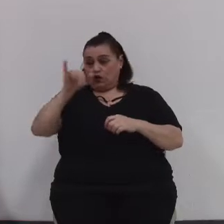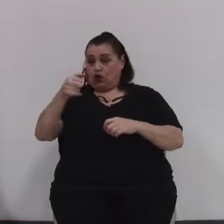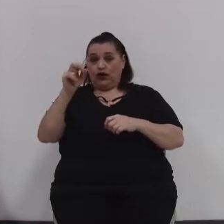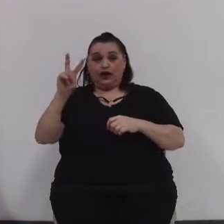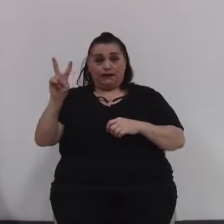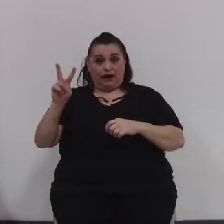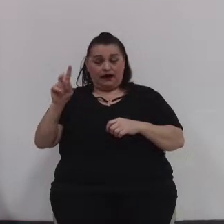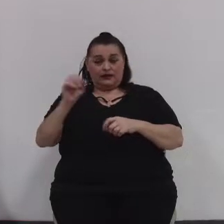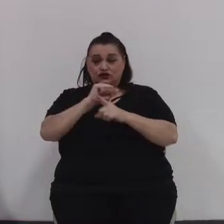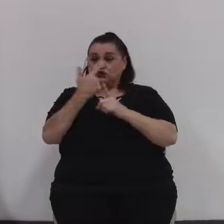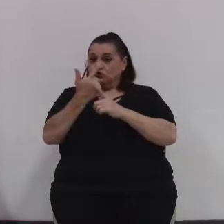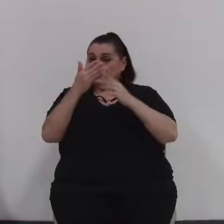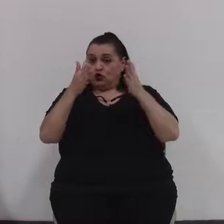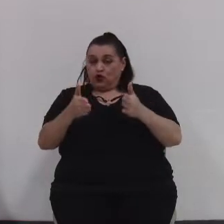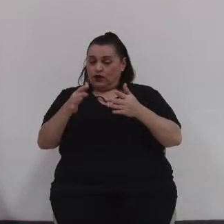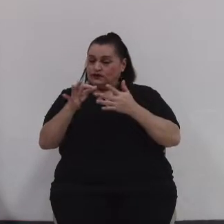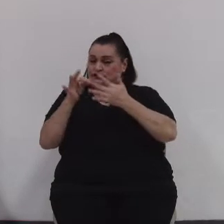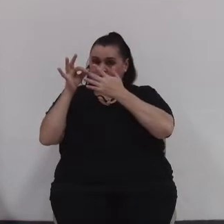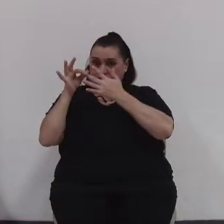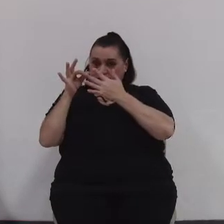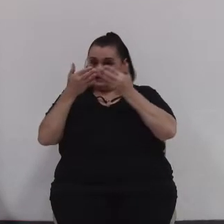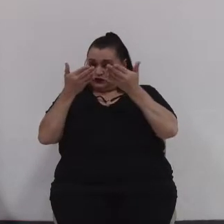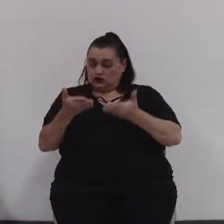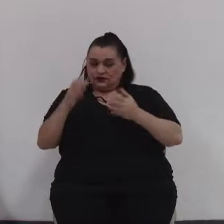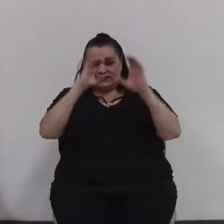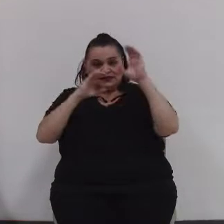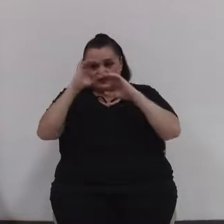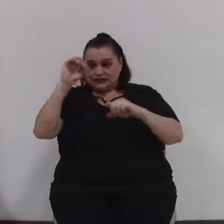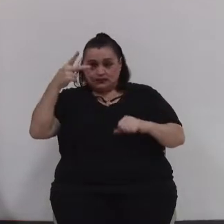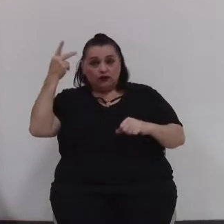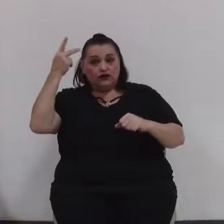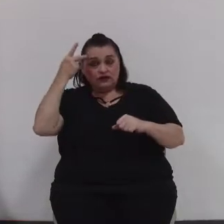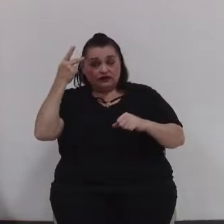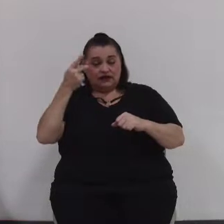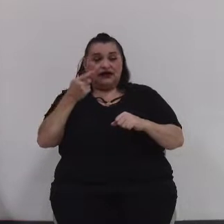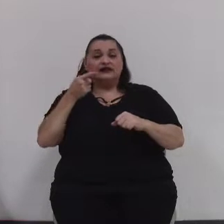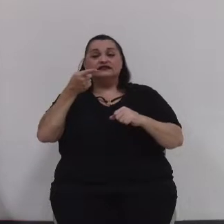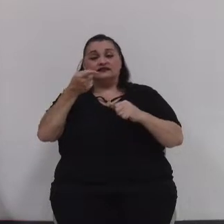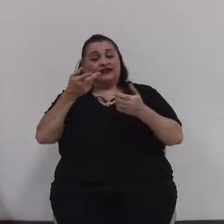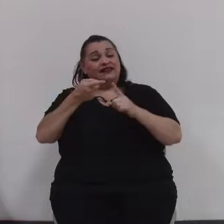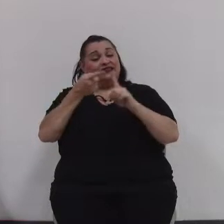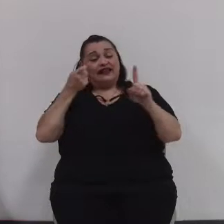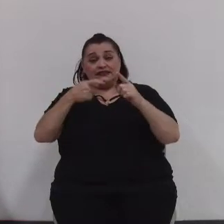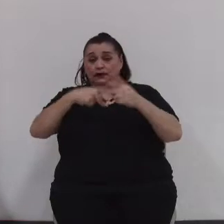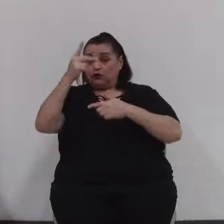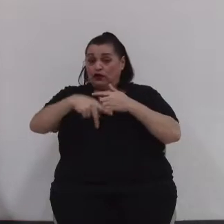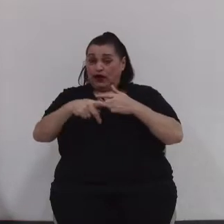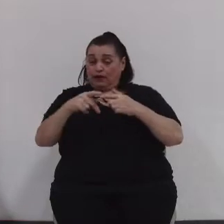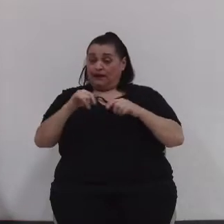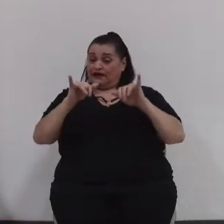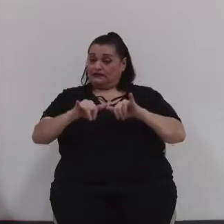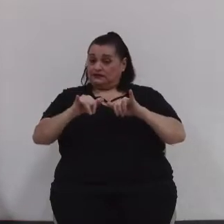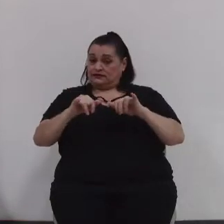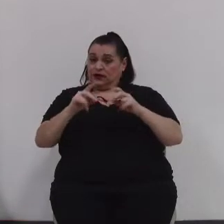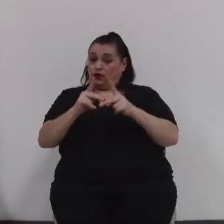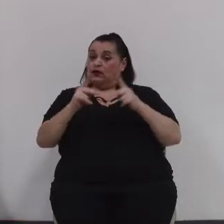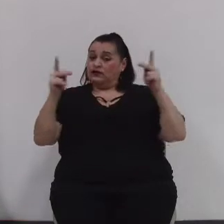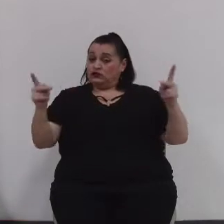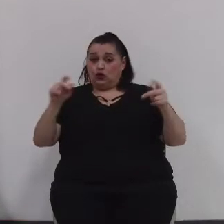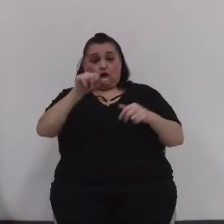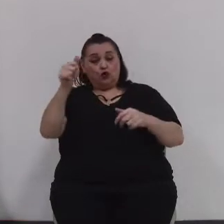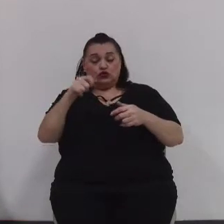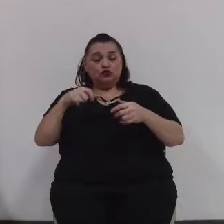Cuyel, sociólogo con especialización en ciencias políticas, quien desde el programa del Estado de la Nación y otros espacios